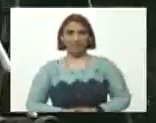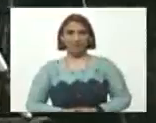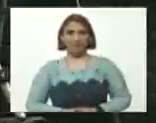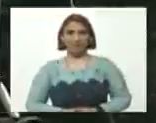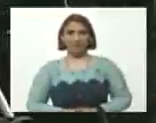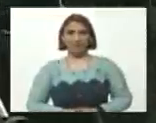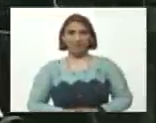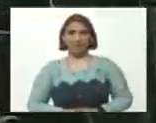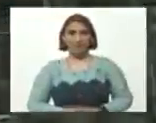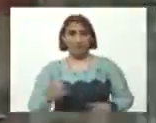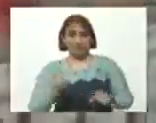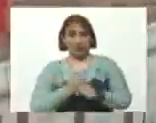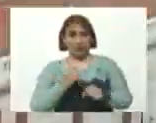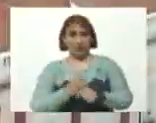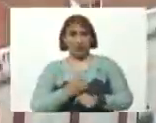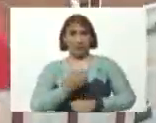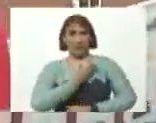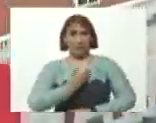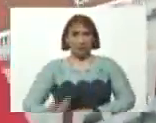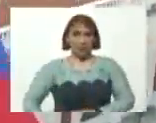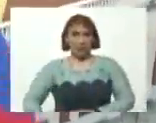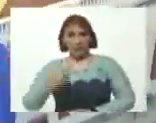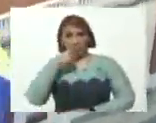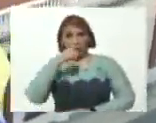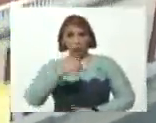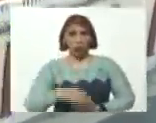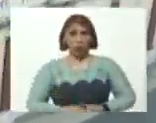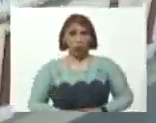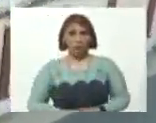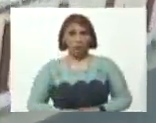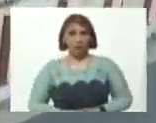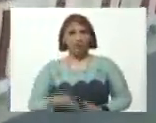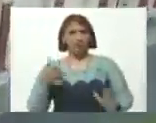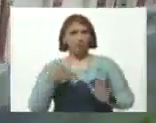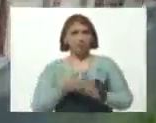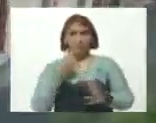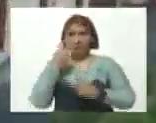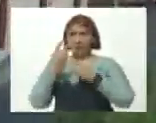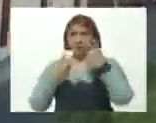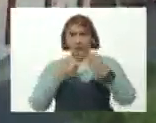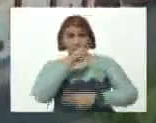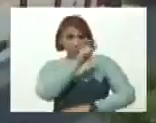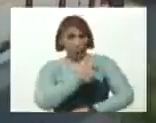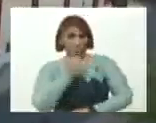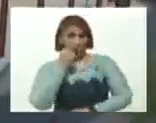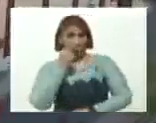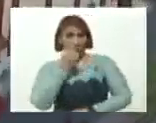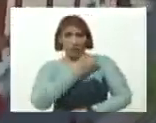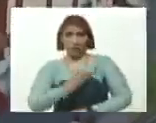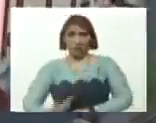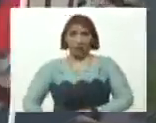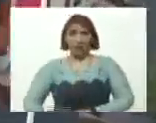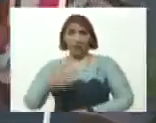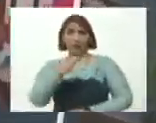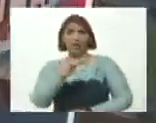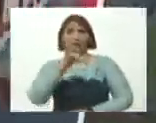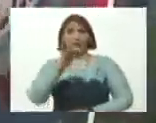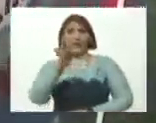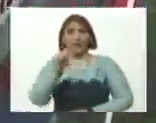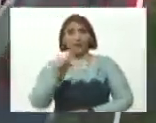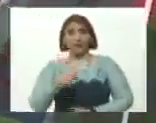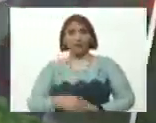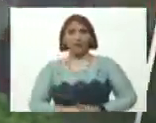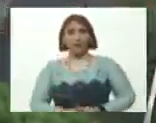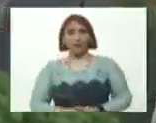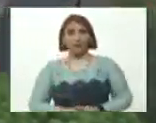Esta agenda de trabajo del presidente de la República, Nicolás Maduro Moros, en lo que ha sido esta visita de Gianni Infantino al Palacio de Miraflores, presidente